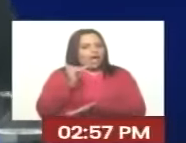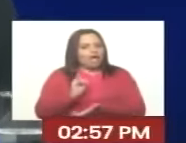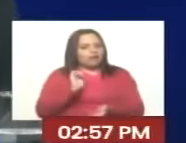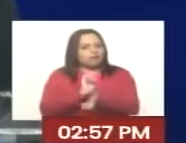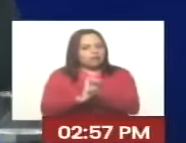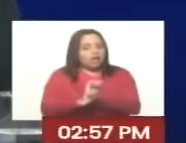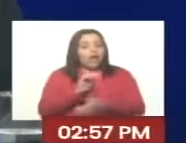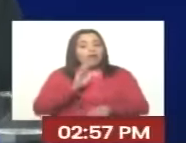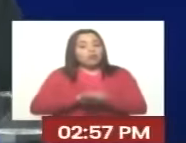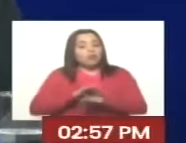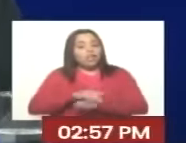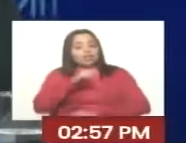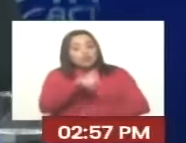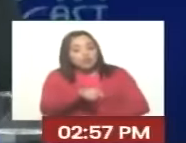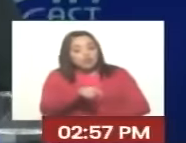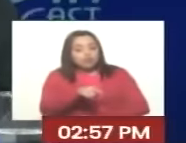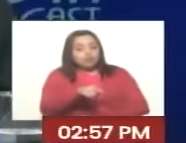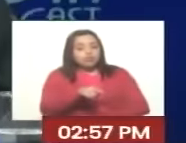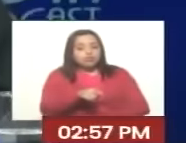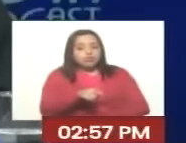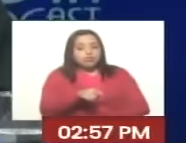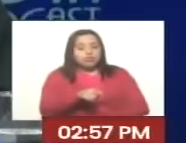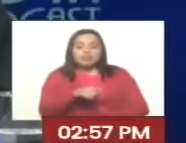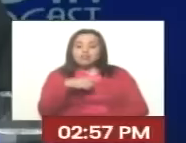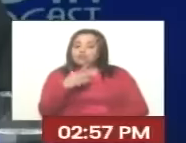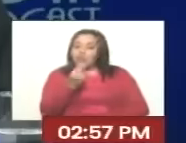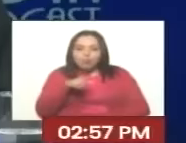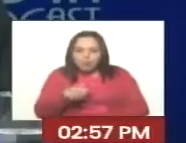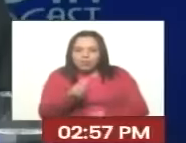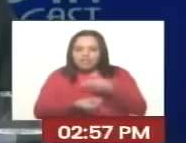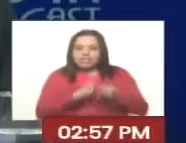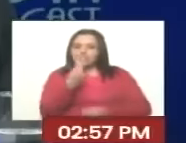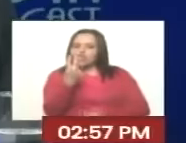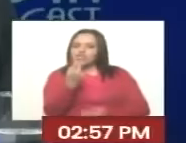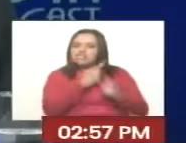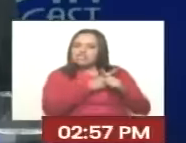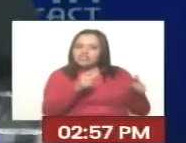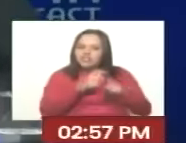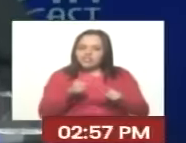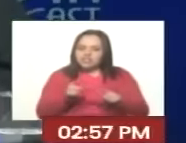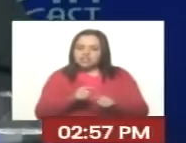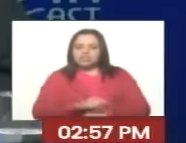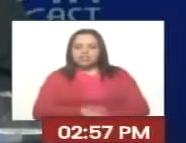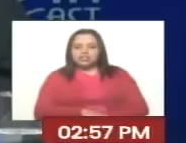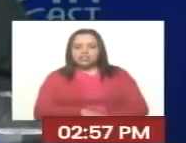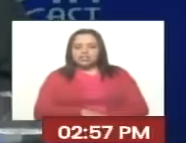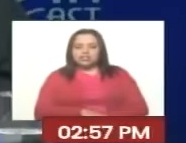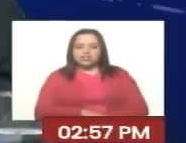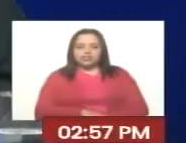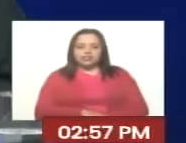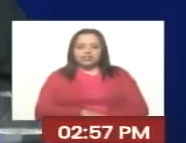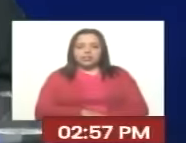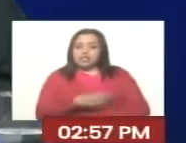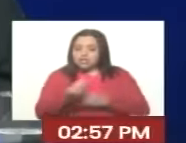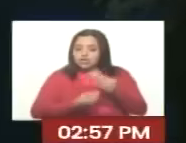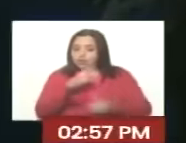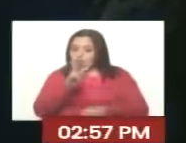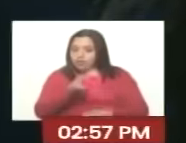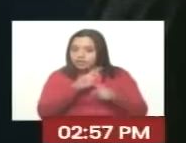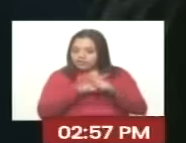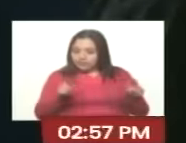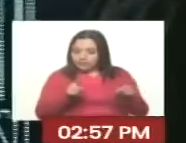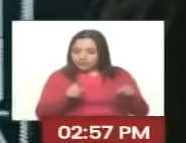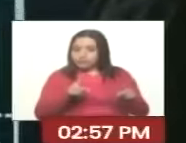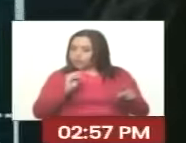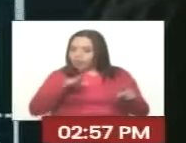tú no pudiste en la autopsia. Primero hacer dos diferentes. Ella hizo dos diferentes y yo mostré la foto. Tú